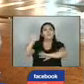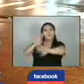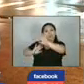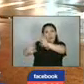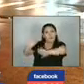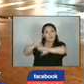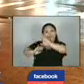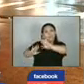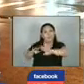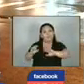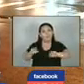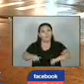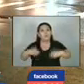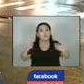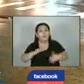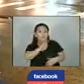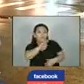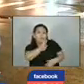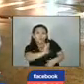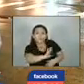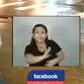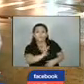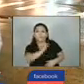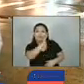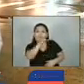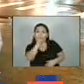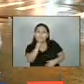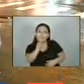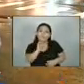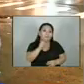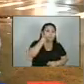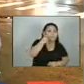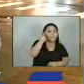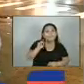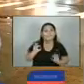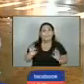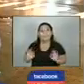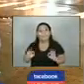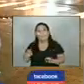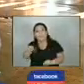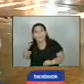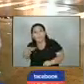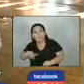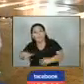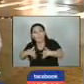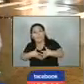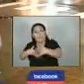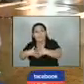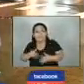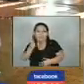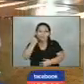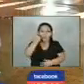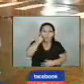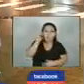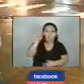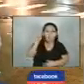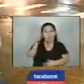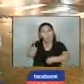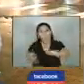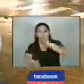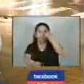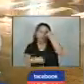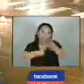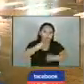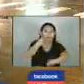historias de aquellos que han dejado sus países de origen En búsqueda de mejores oportunidades y principalmente esos testimonios de primera mano en esos albergues